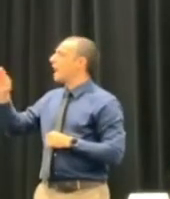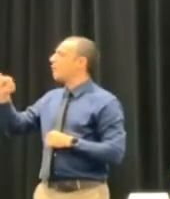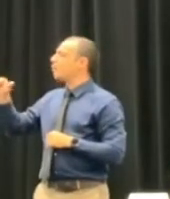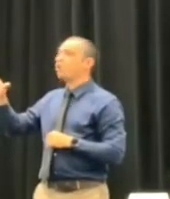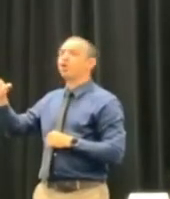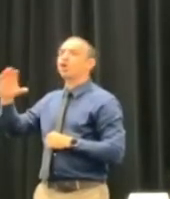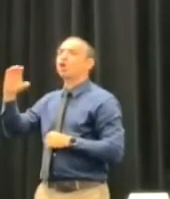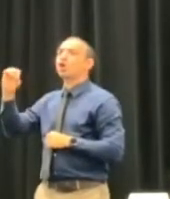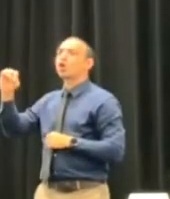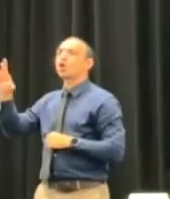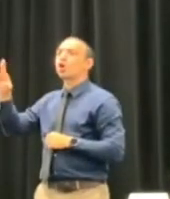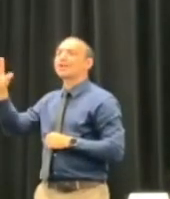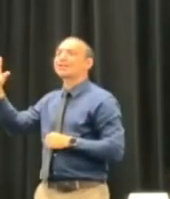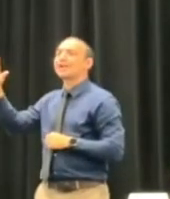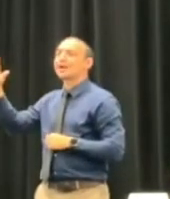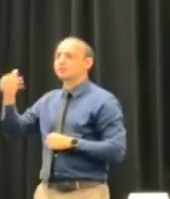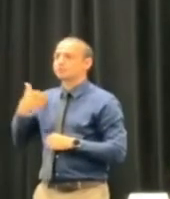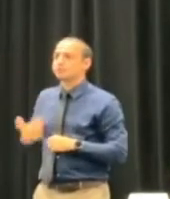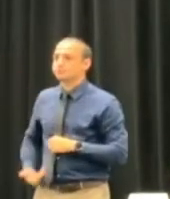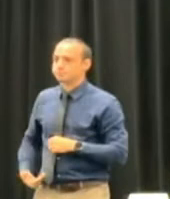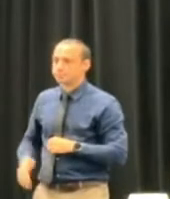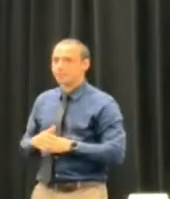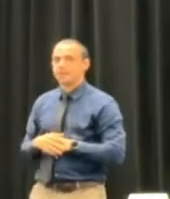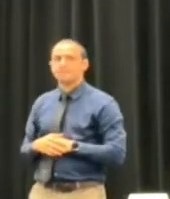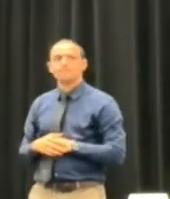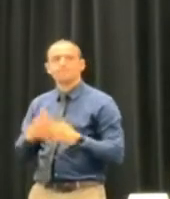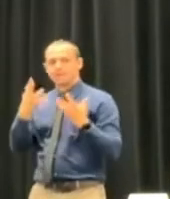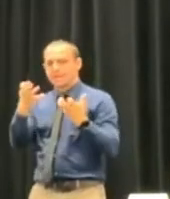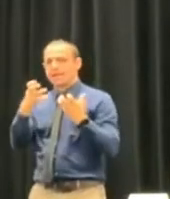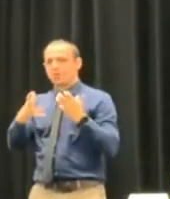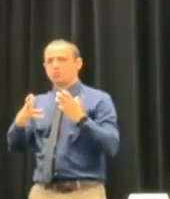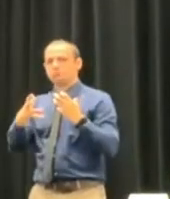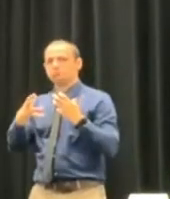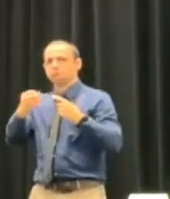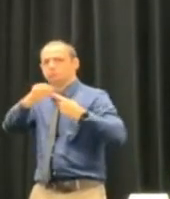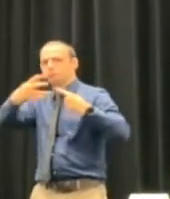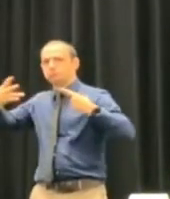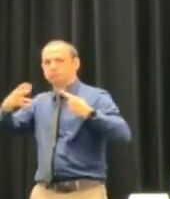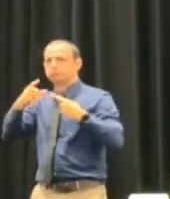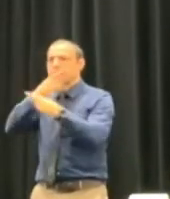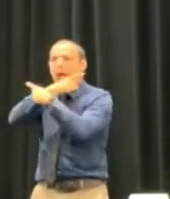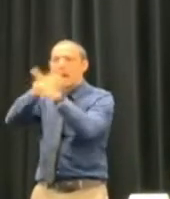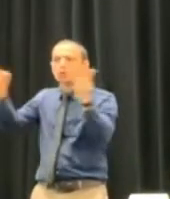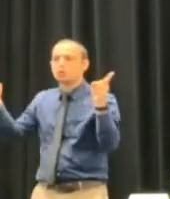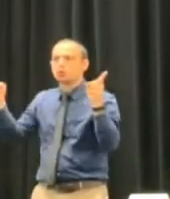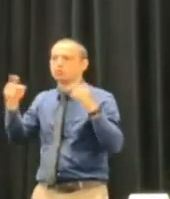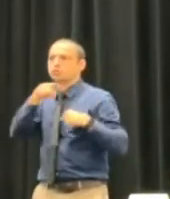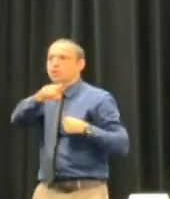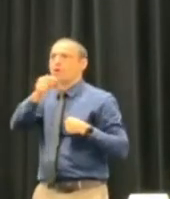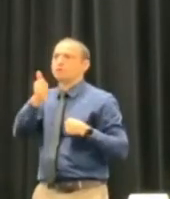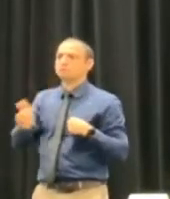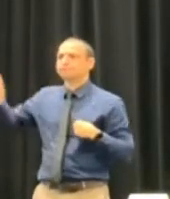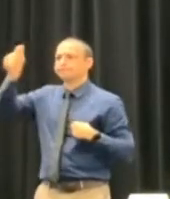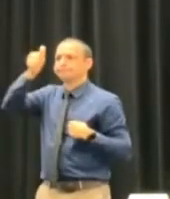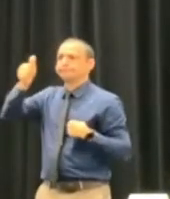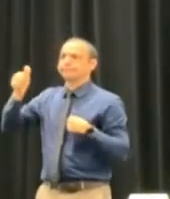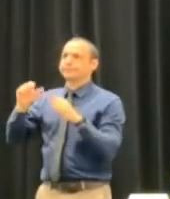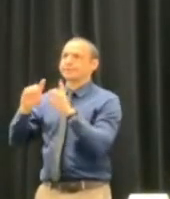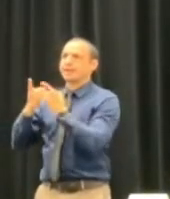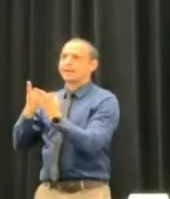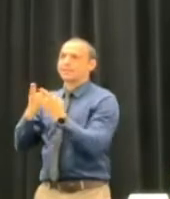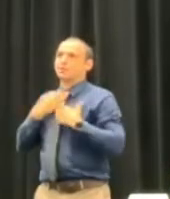si manuel la voy con 3x jr a abundar en el anuncio del secretario de recreación y deporte son 111